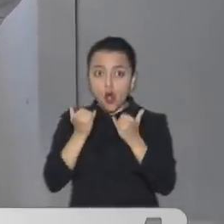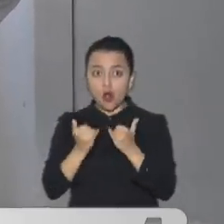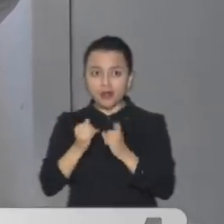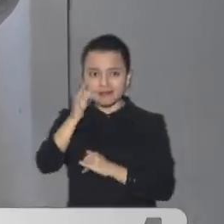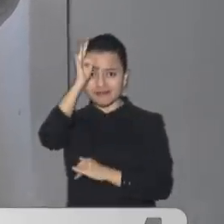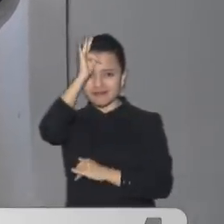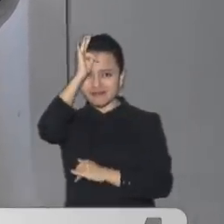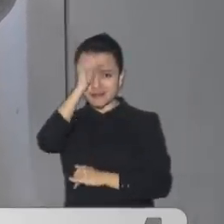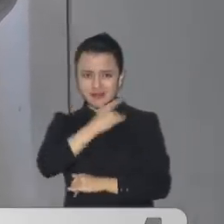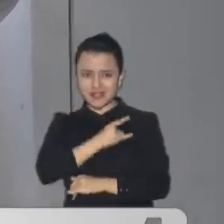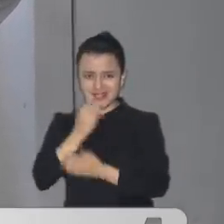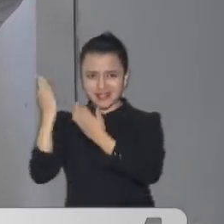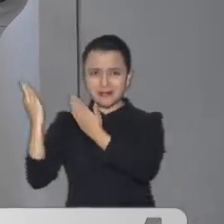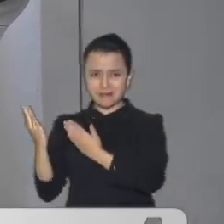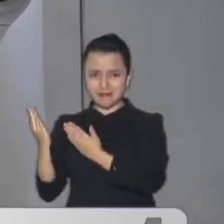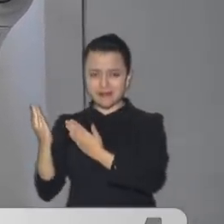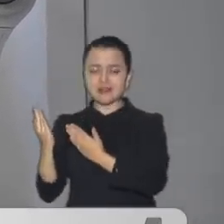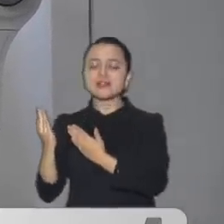esos más de